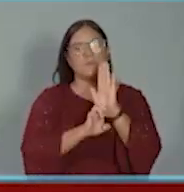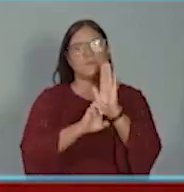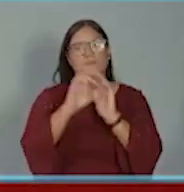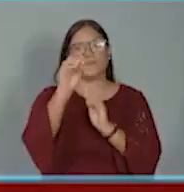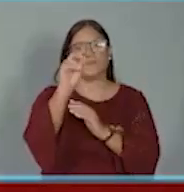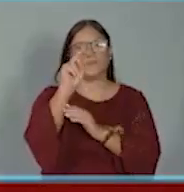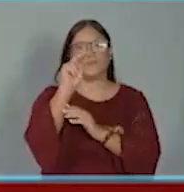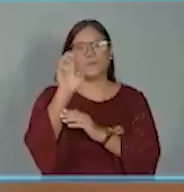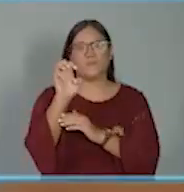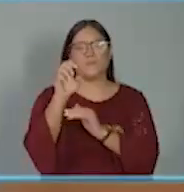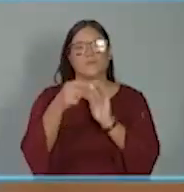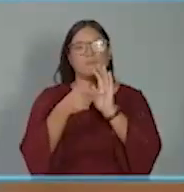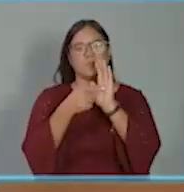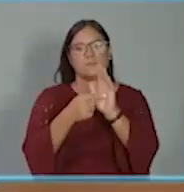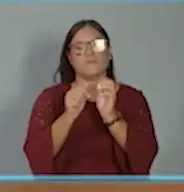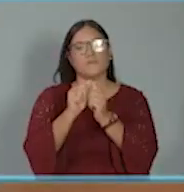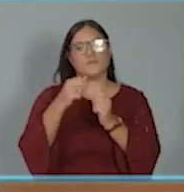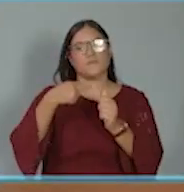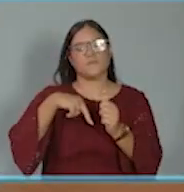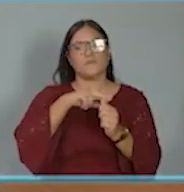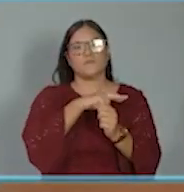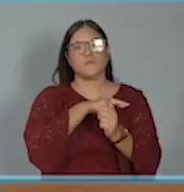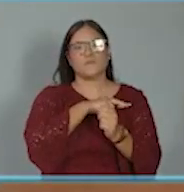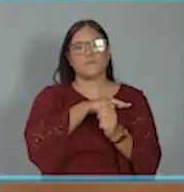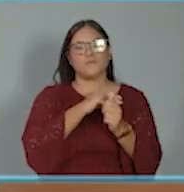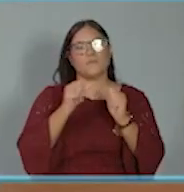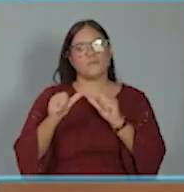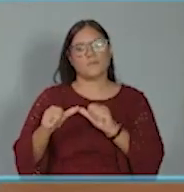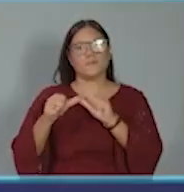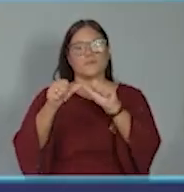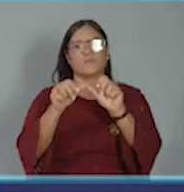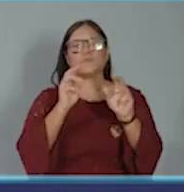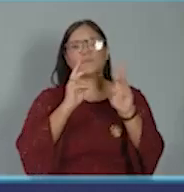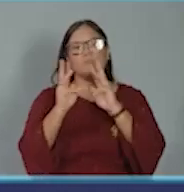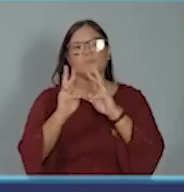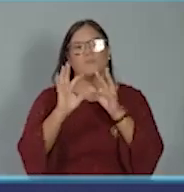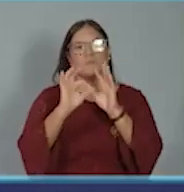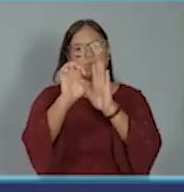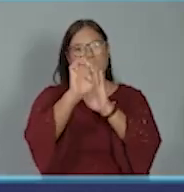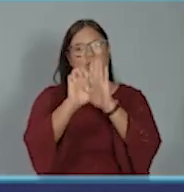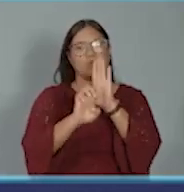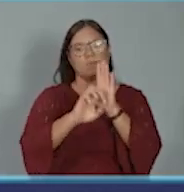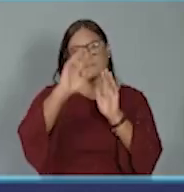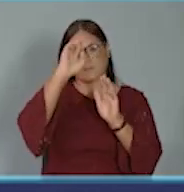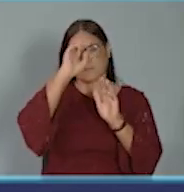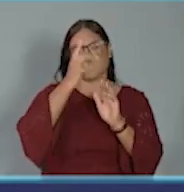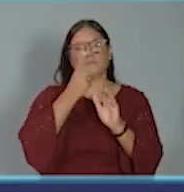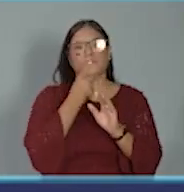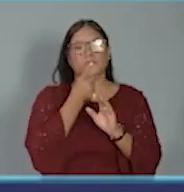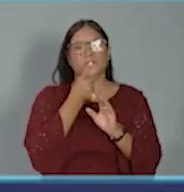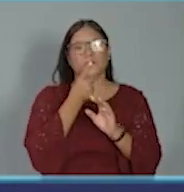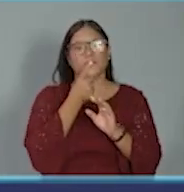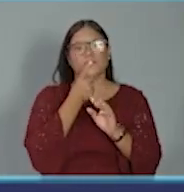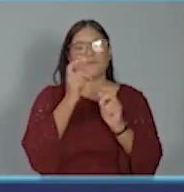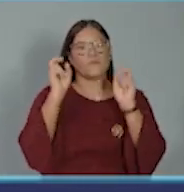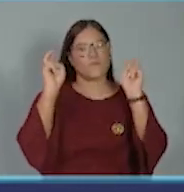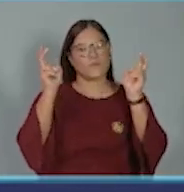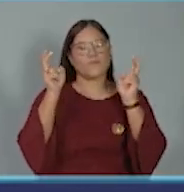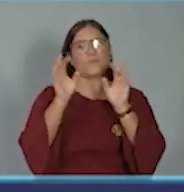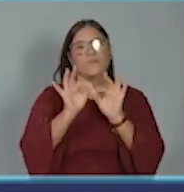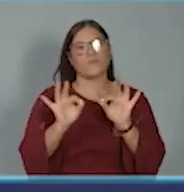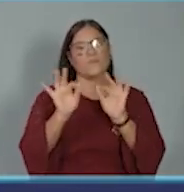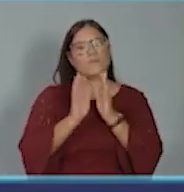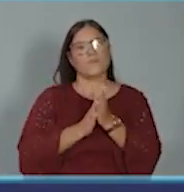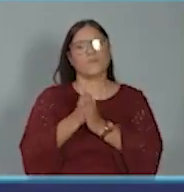onemiosotis Rivas Gracias por estar con nosotros y bueno continuar hablando sobre datos estadísticos de la República Dominicana es un tema sumamente